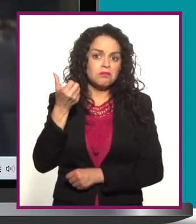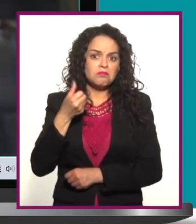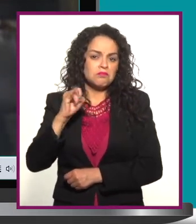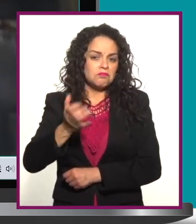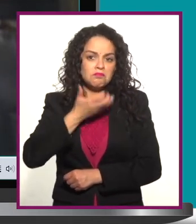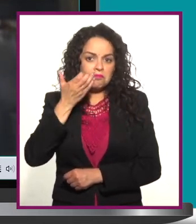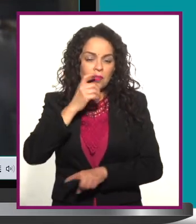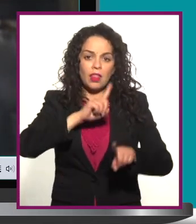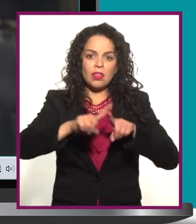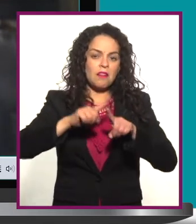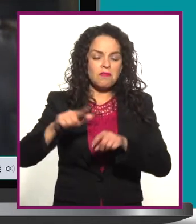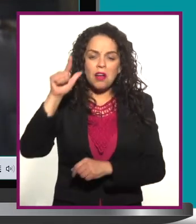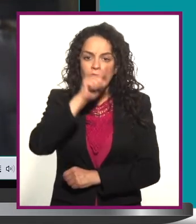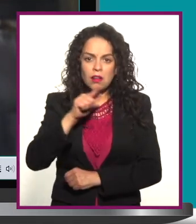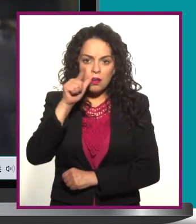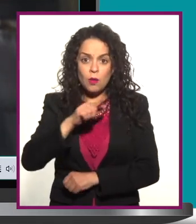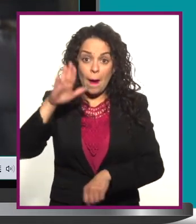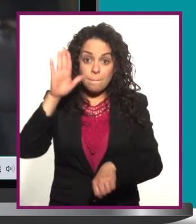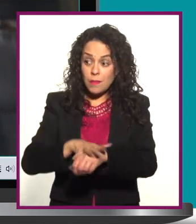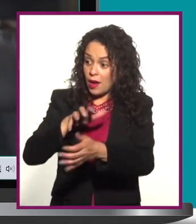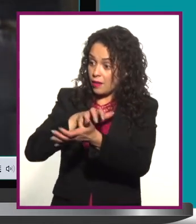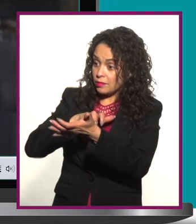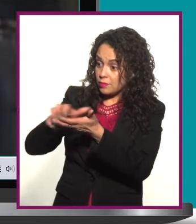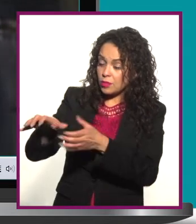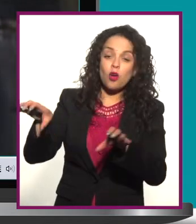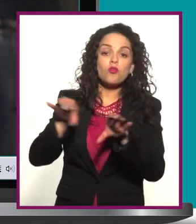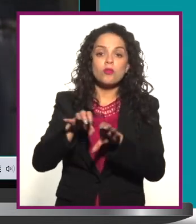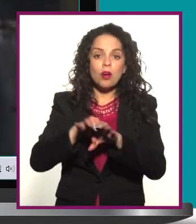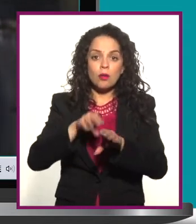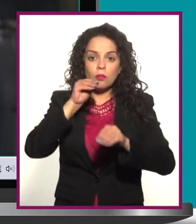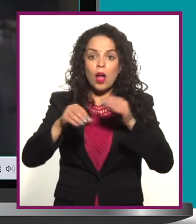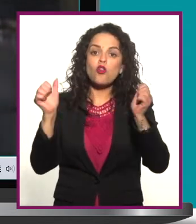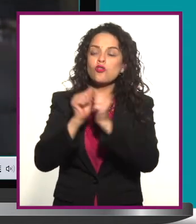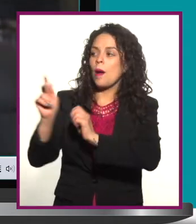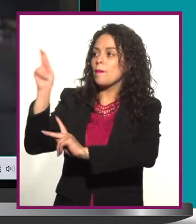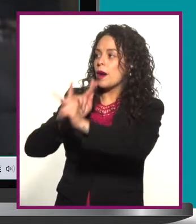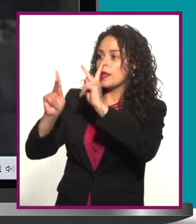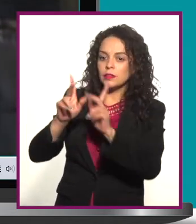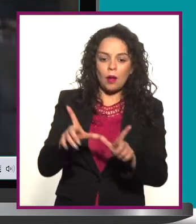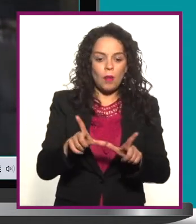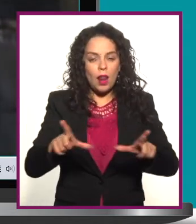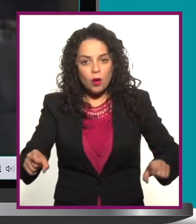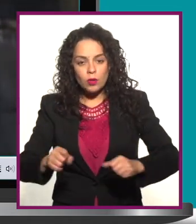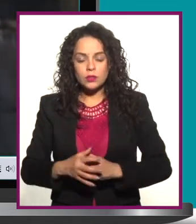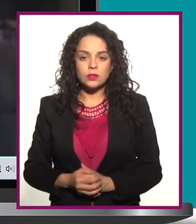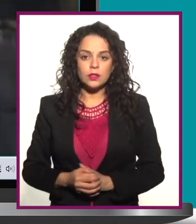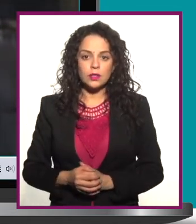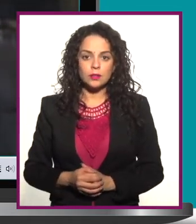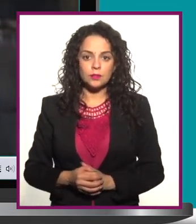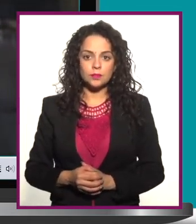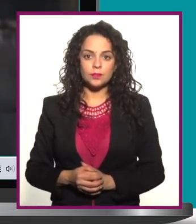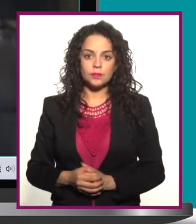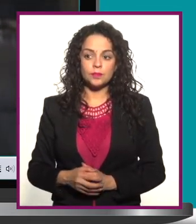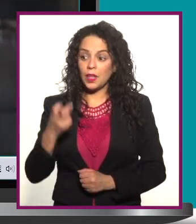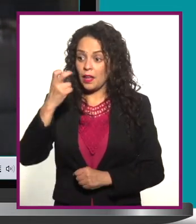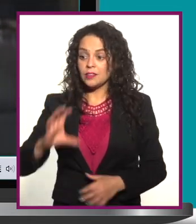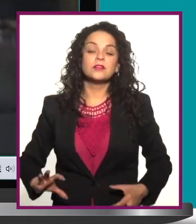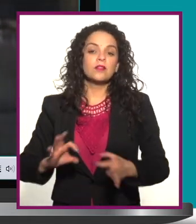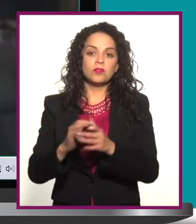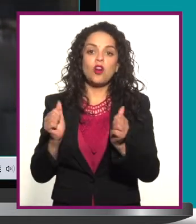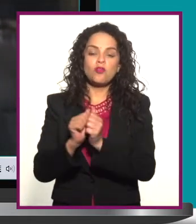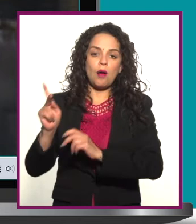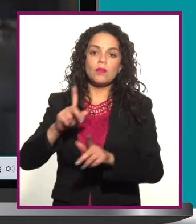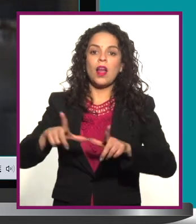Es algo muy común en todas las lenguas y la mayoría de las lenguas se construyen a través de préstamos o por lo menos tienen influencia de los